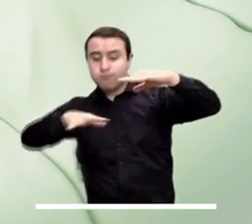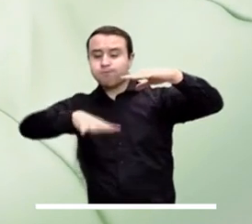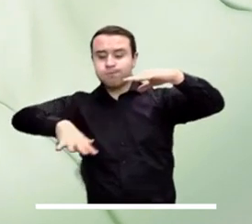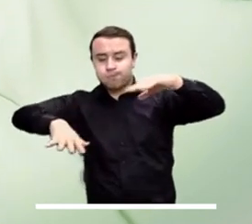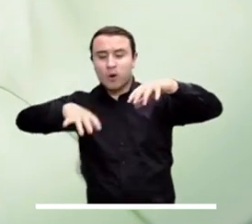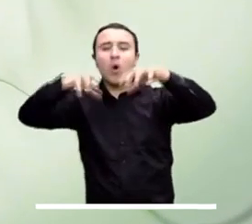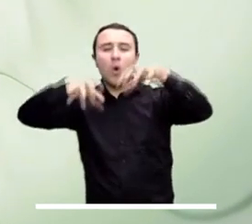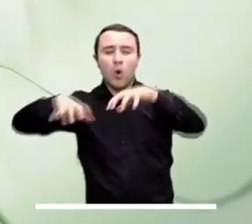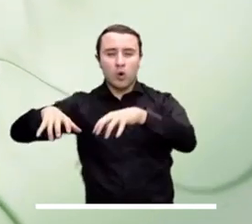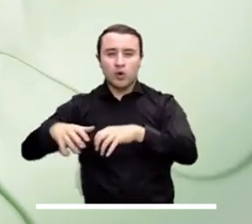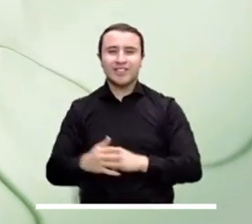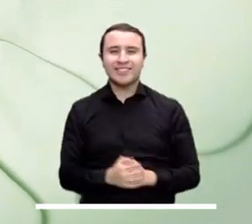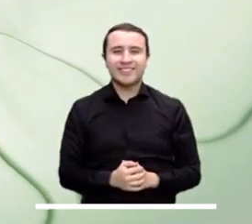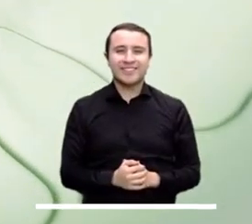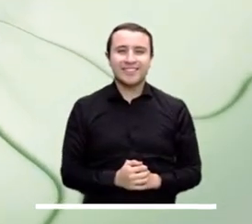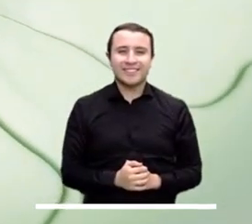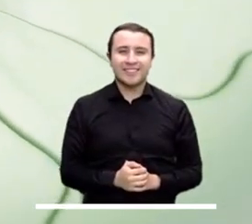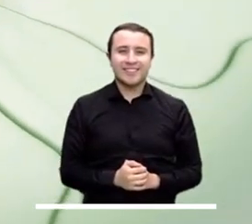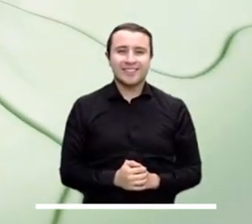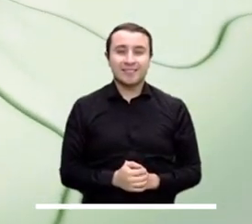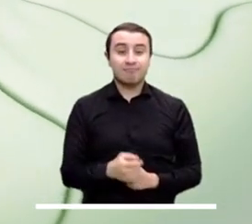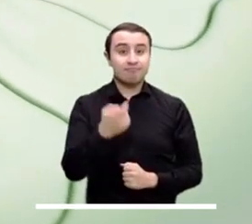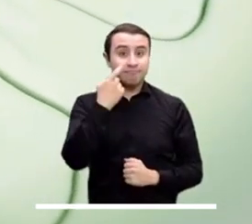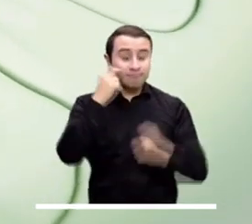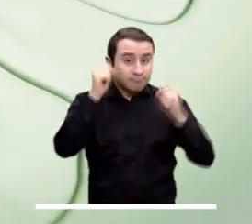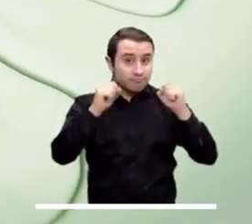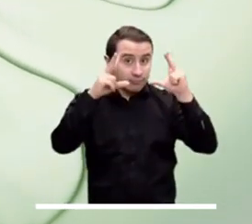ciudad, especialmente en el suroccidente.